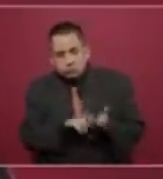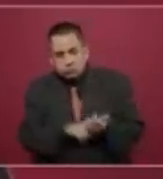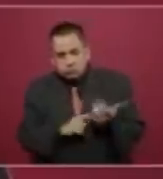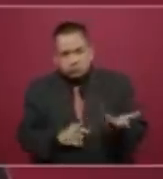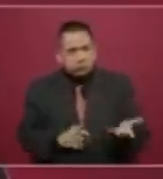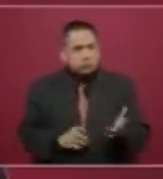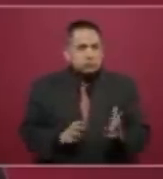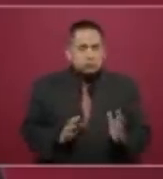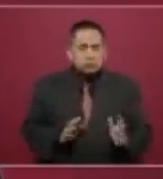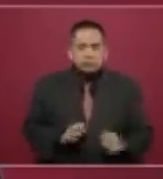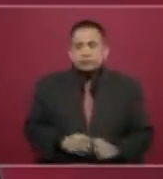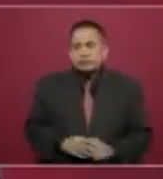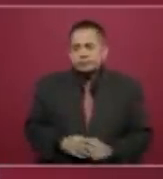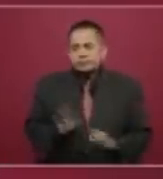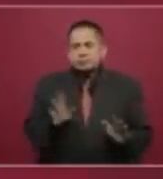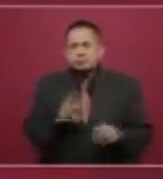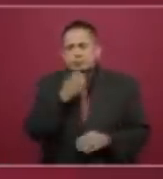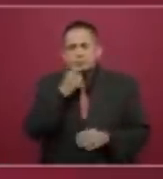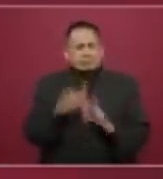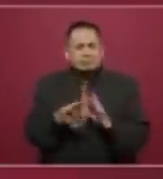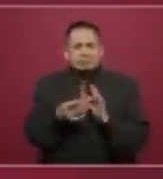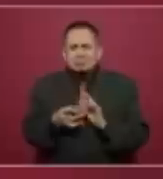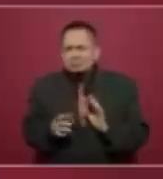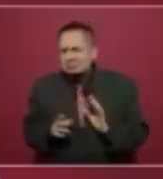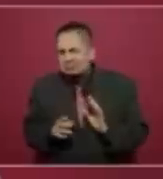estado de salud, pero ya luego